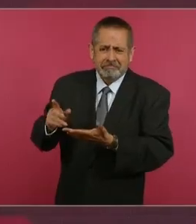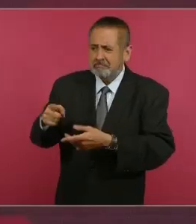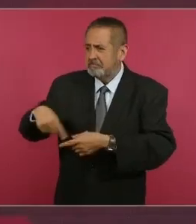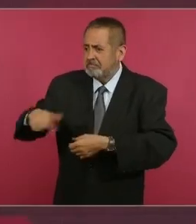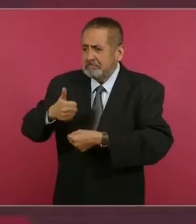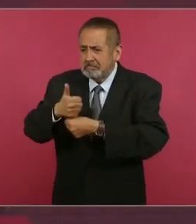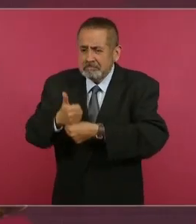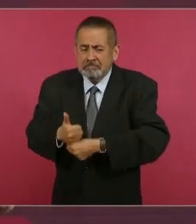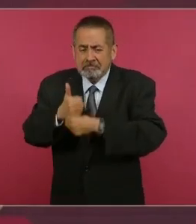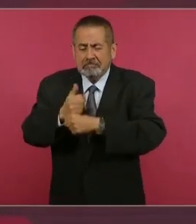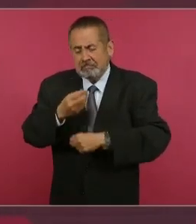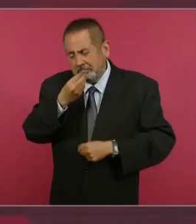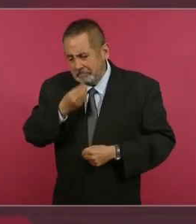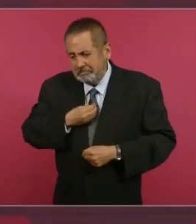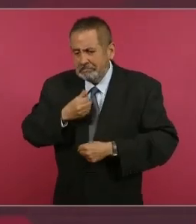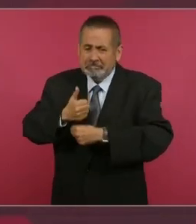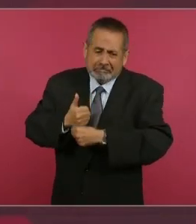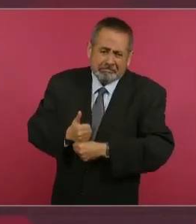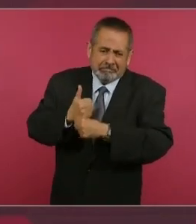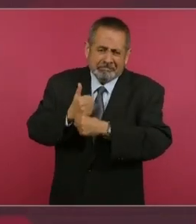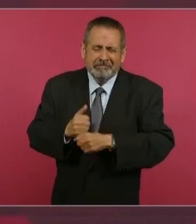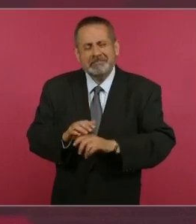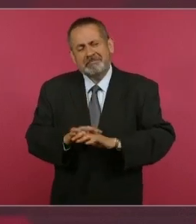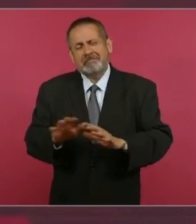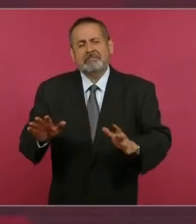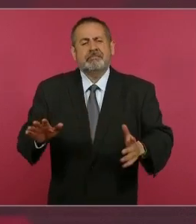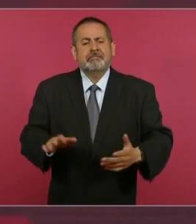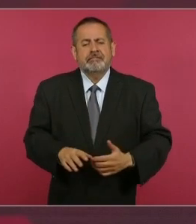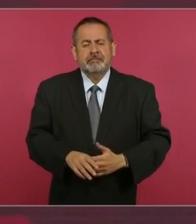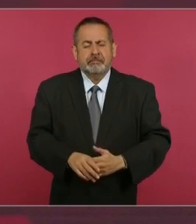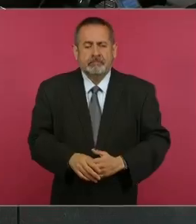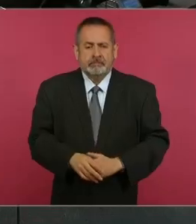y que están pagando las consecuencias.